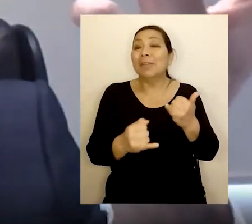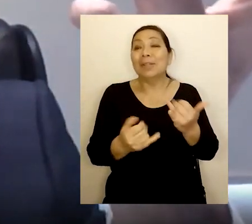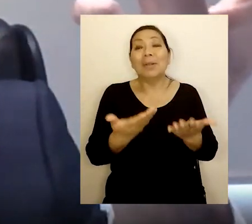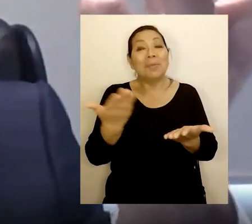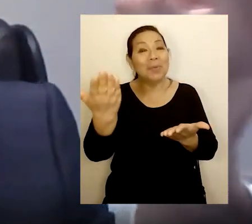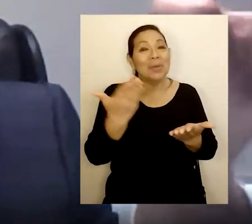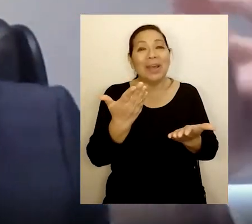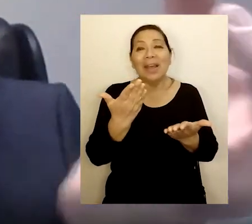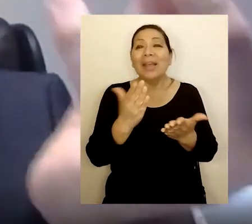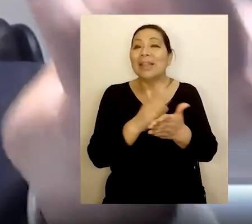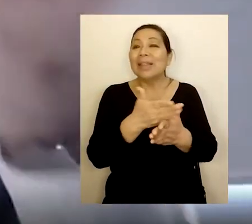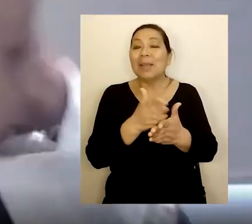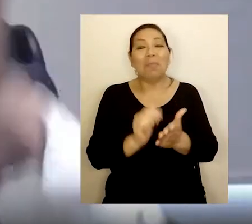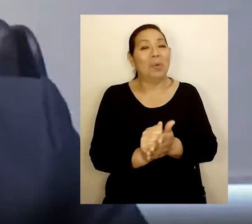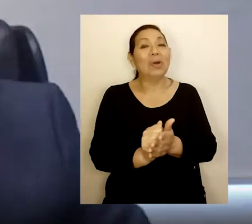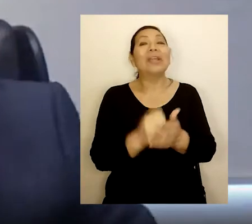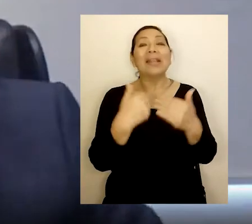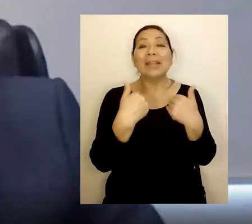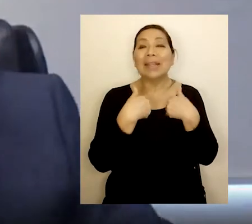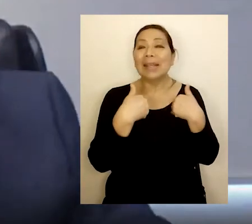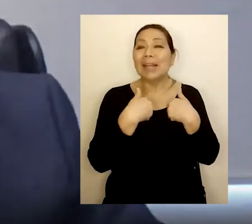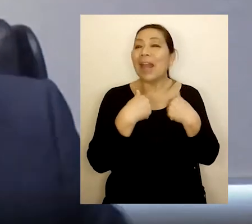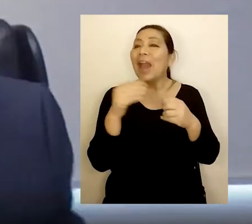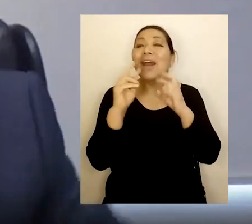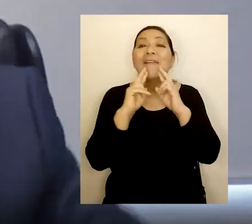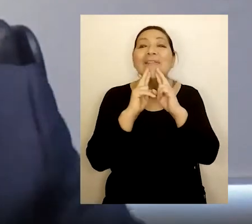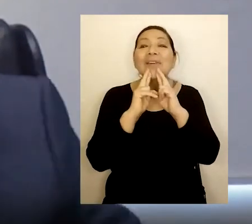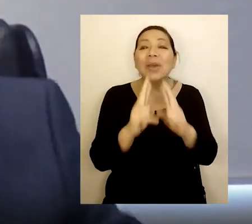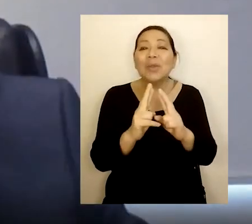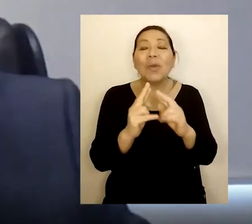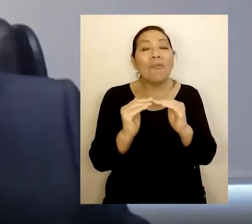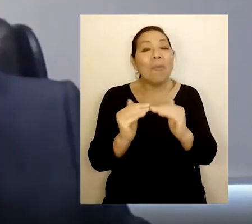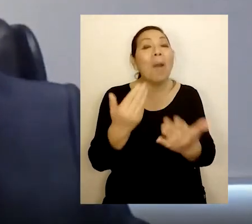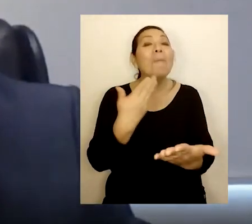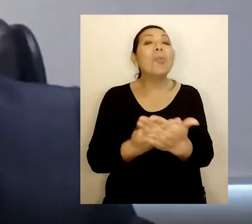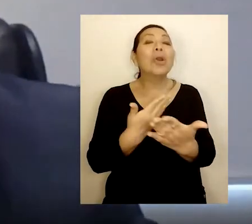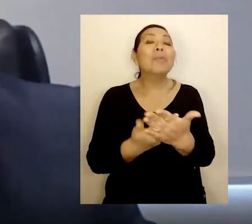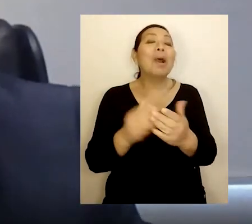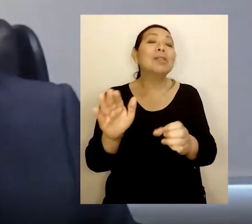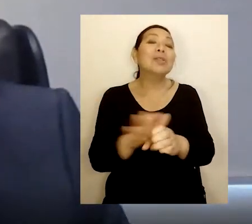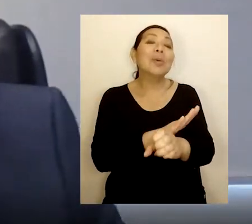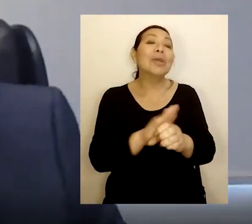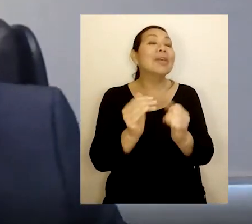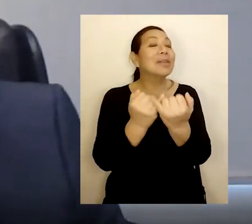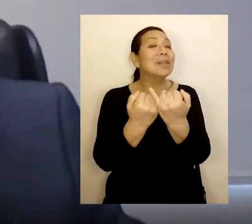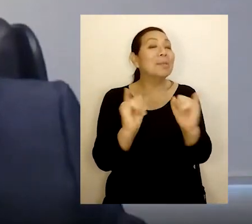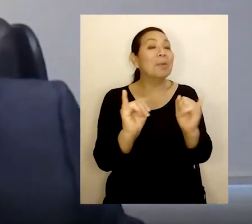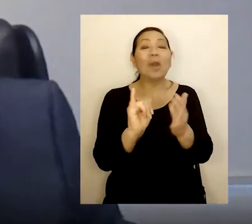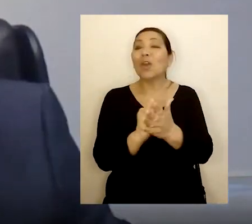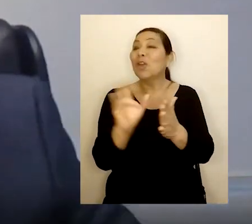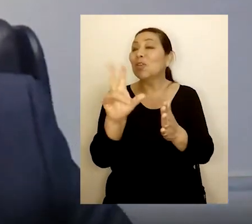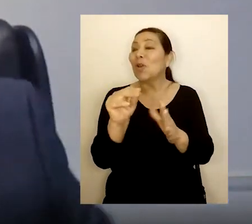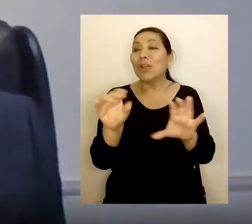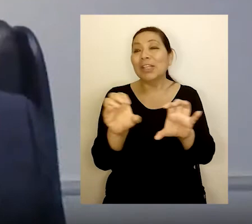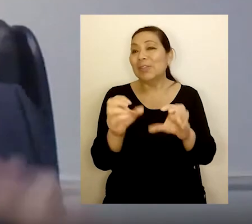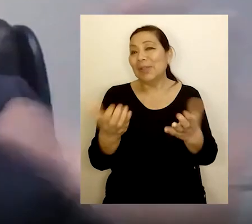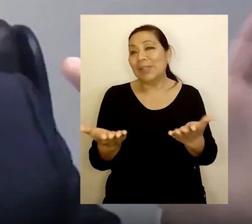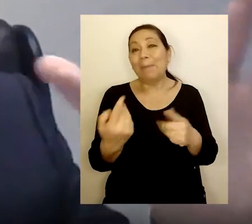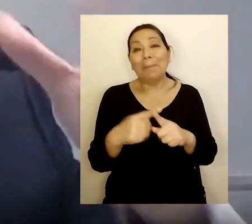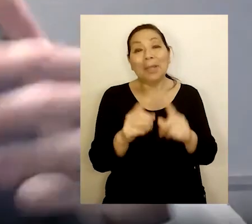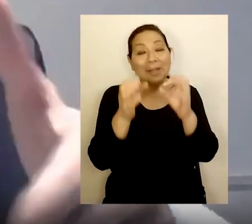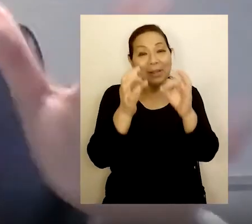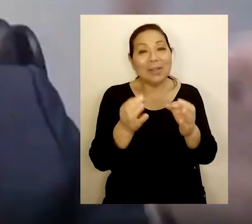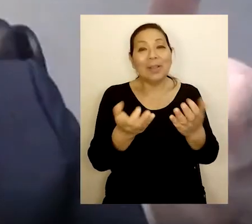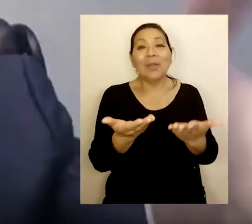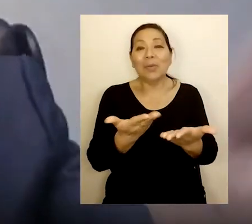nuestras pericias son de parte y debió absorber un medio probatorio absolutamente independiente que no lo quiso hacer. Y